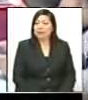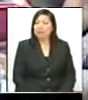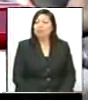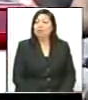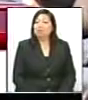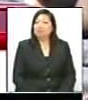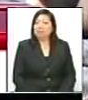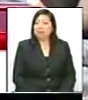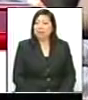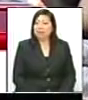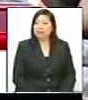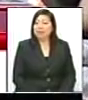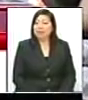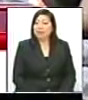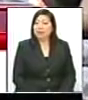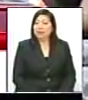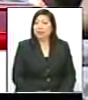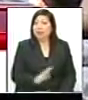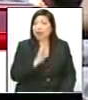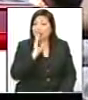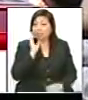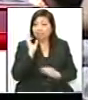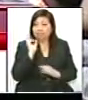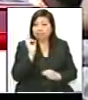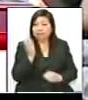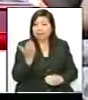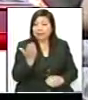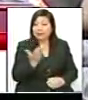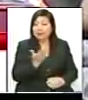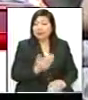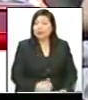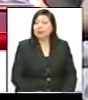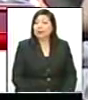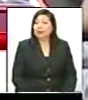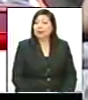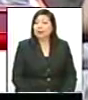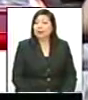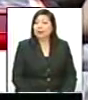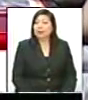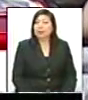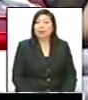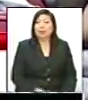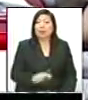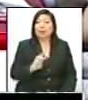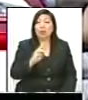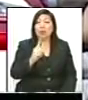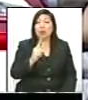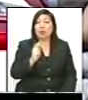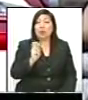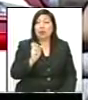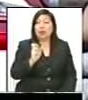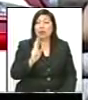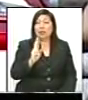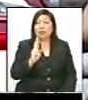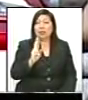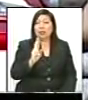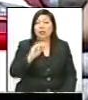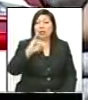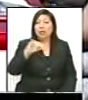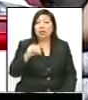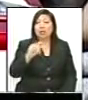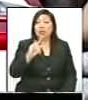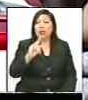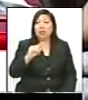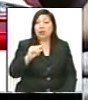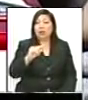Bueno, empezamos con la exposición del doctor Vicente Walde Jáuregui, en representación